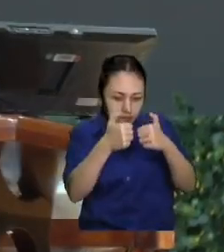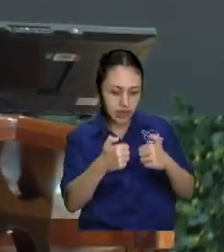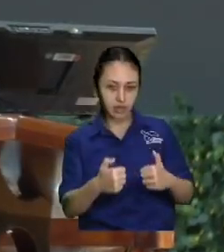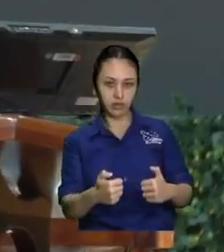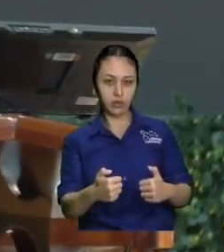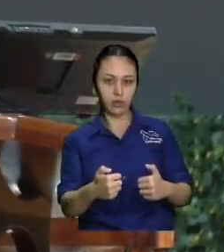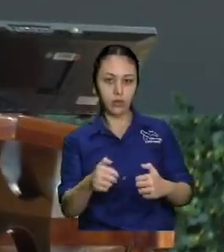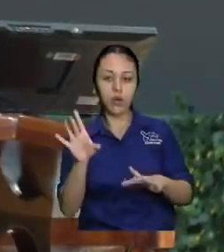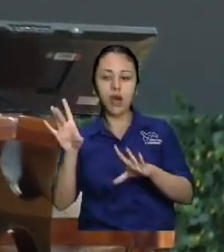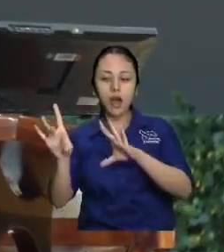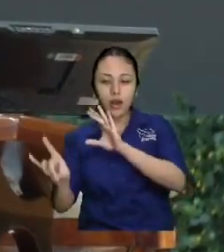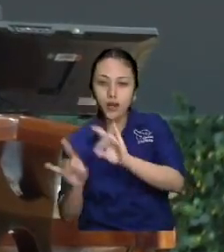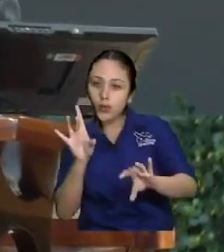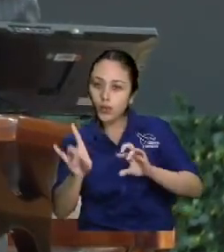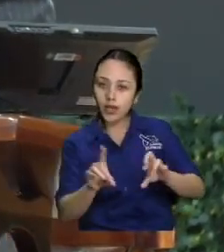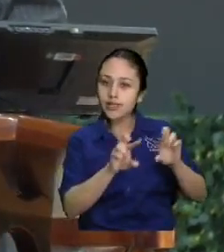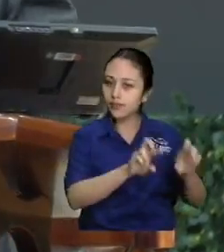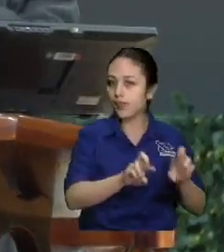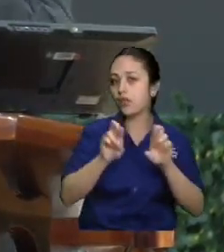quieren medir